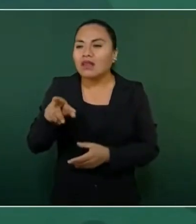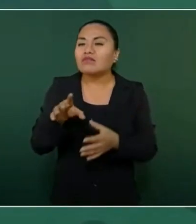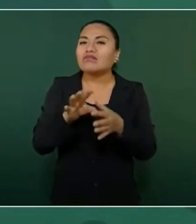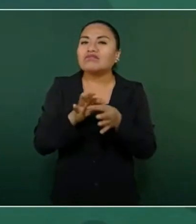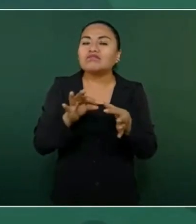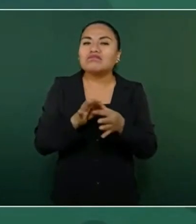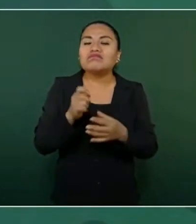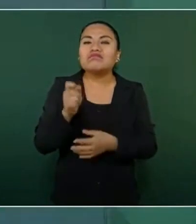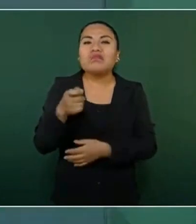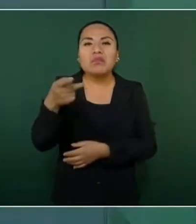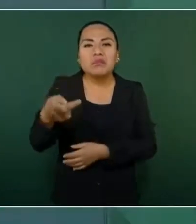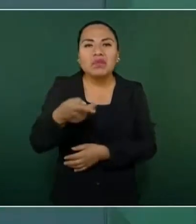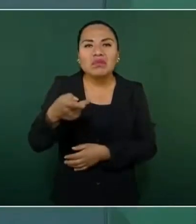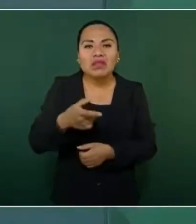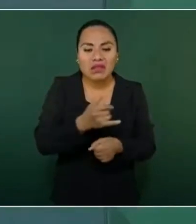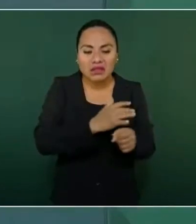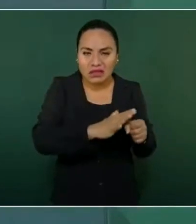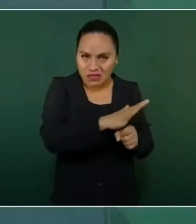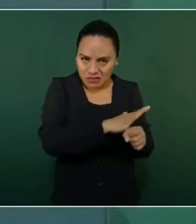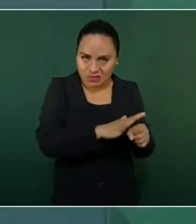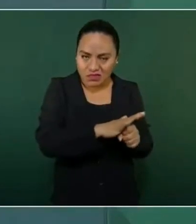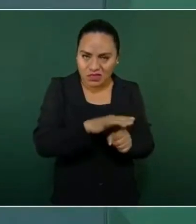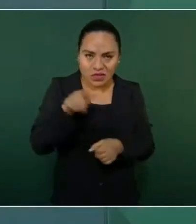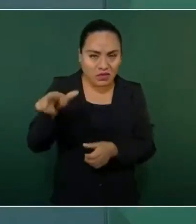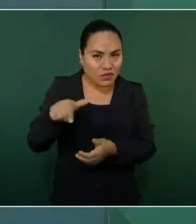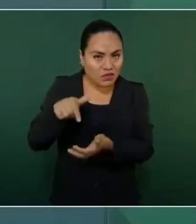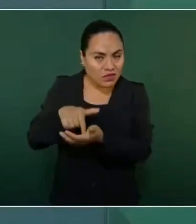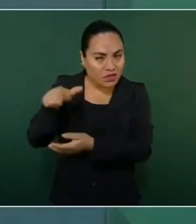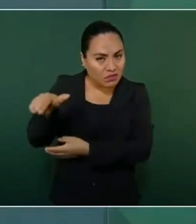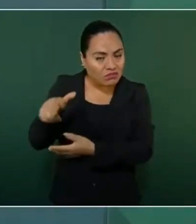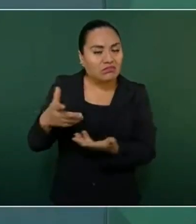Yo espero que los